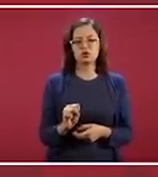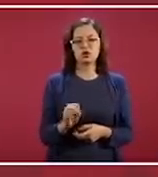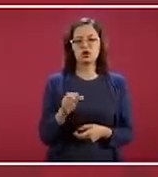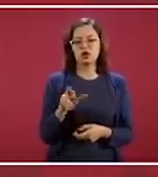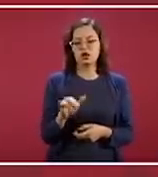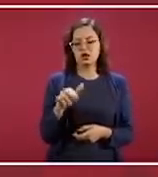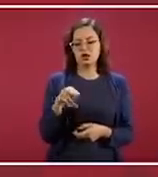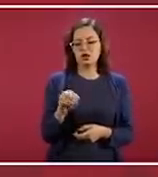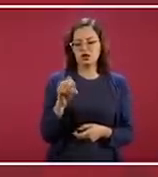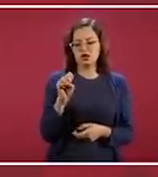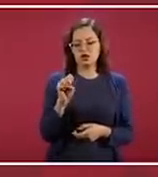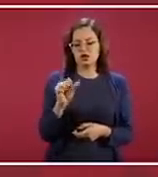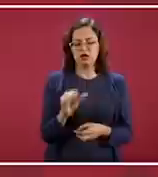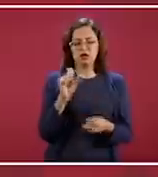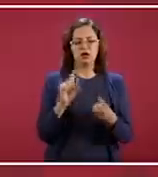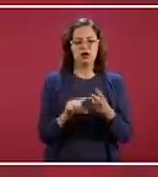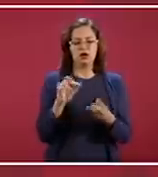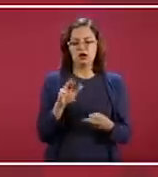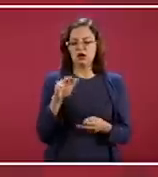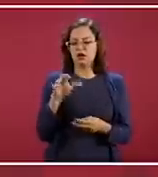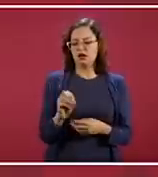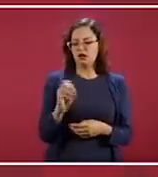Reynosa, Río Bravo,